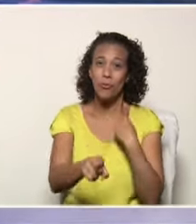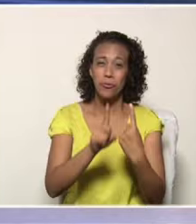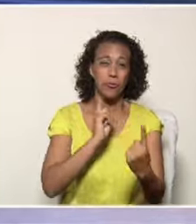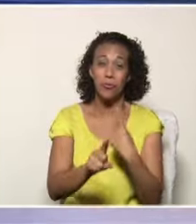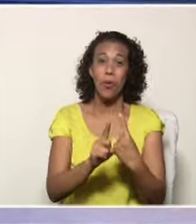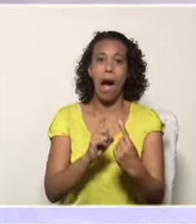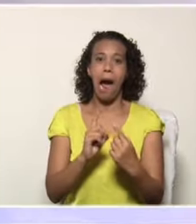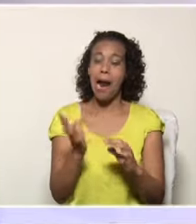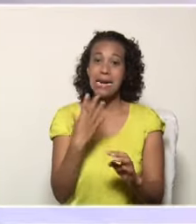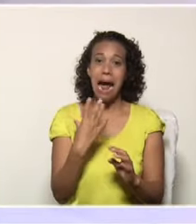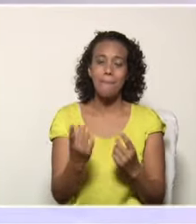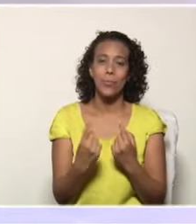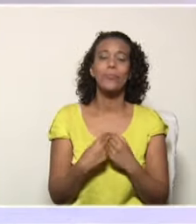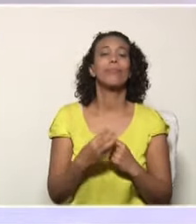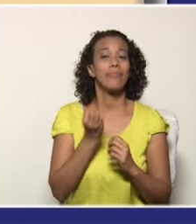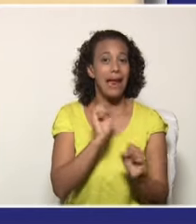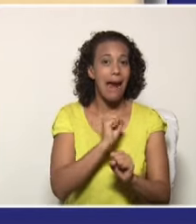de tipo anaeróbica.